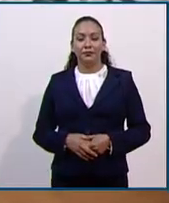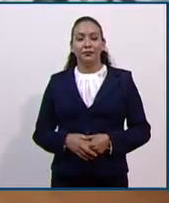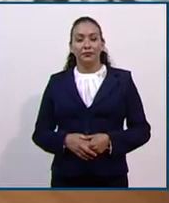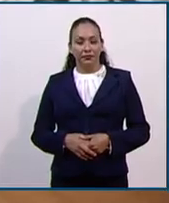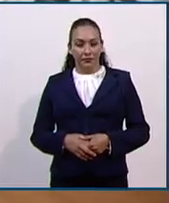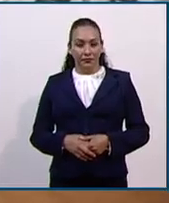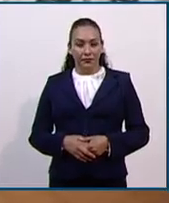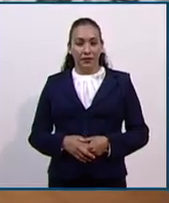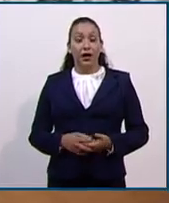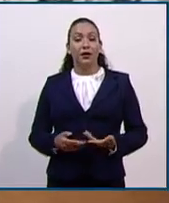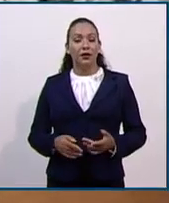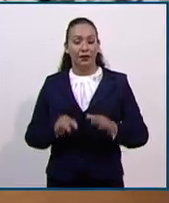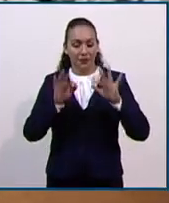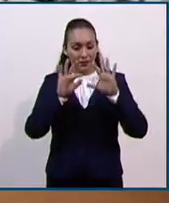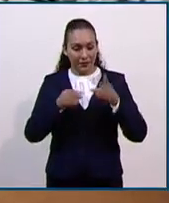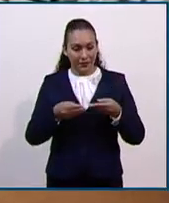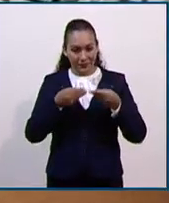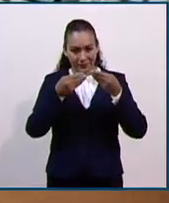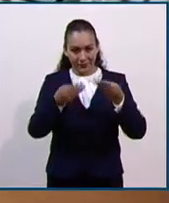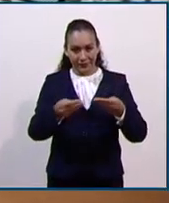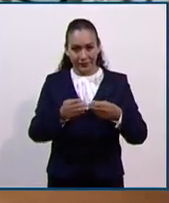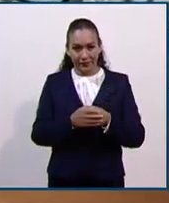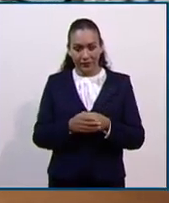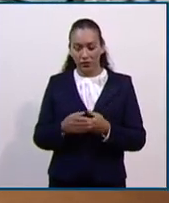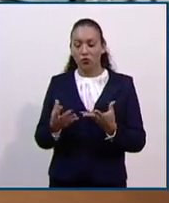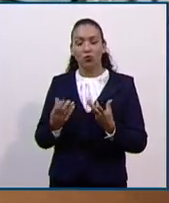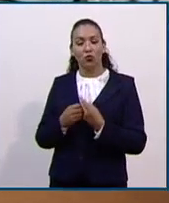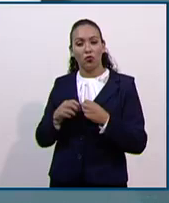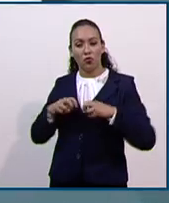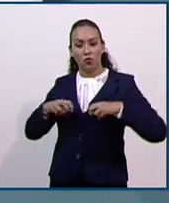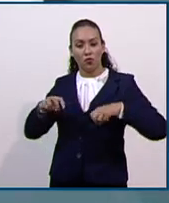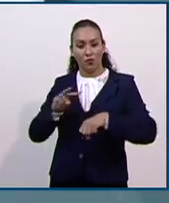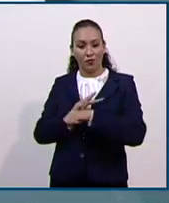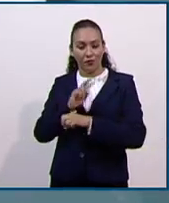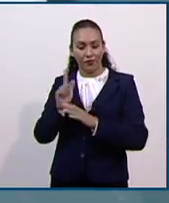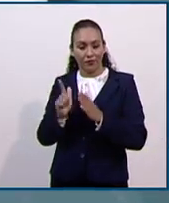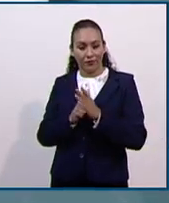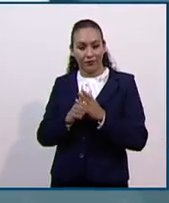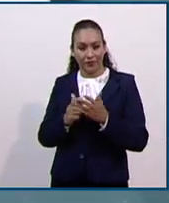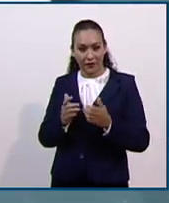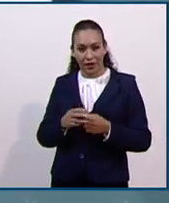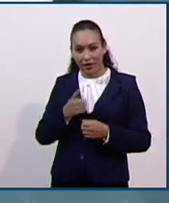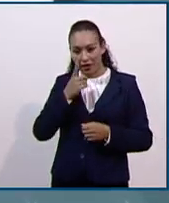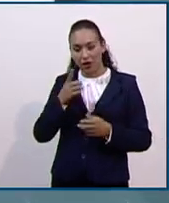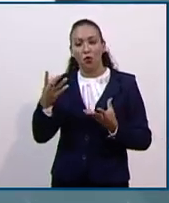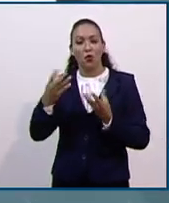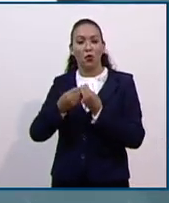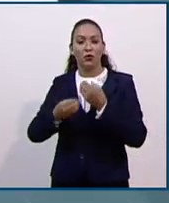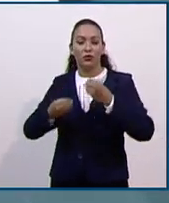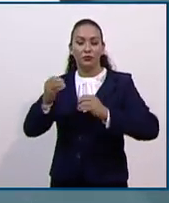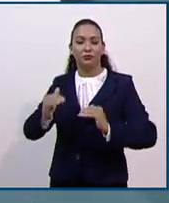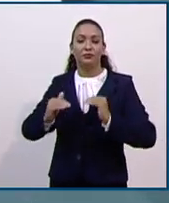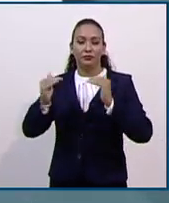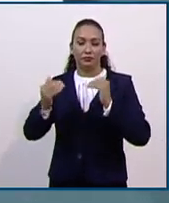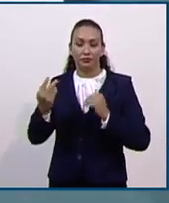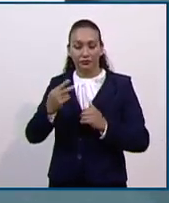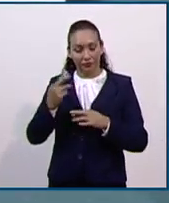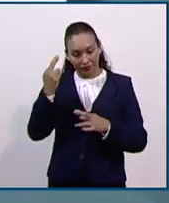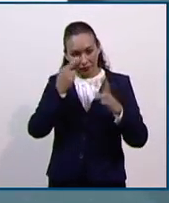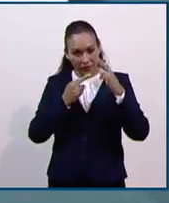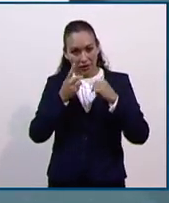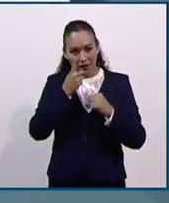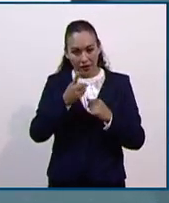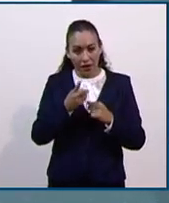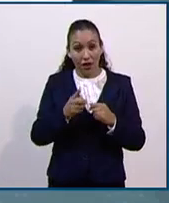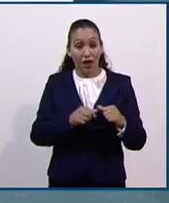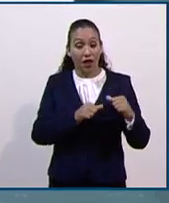En un comunicado conjunto, el Consejo de la Judicatura Federal y la Suprema Corte destacaron que, de acuerdo con la normatividad interna, es competencia